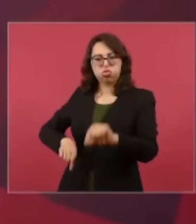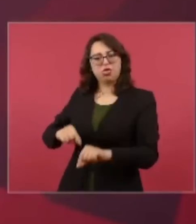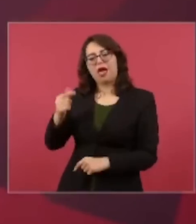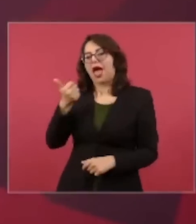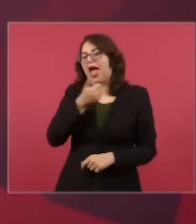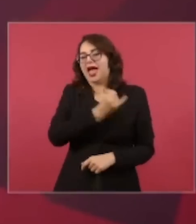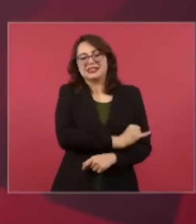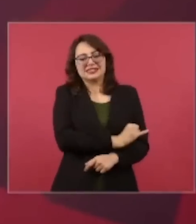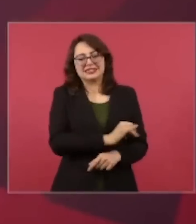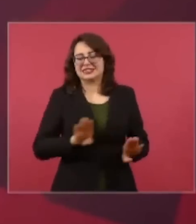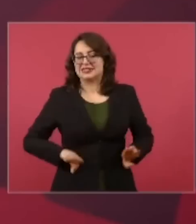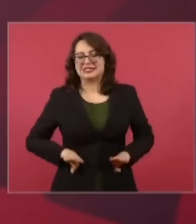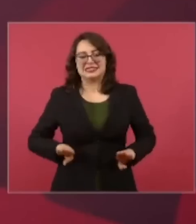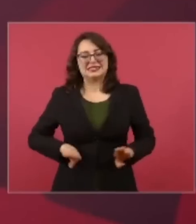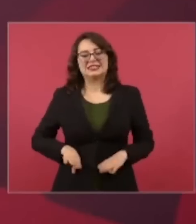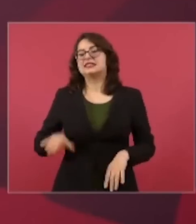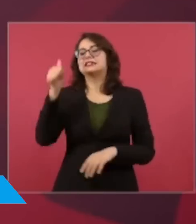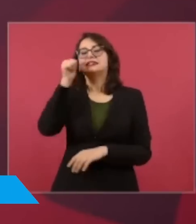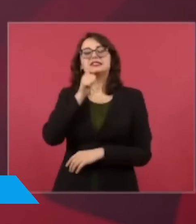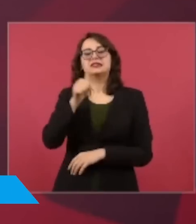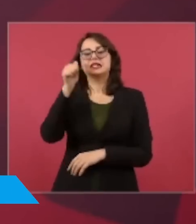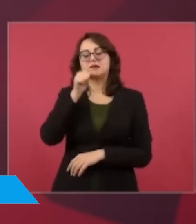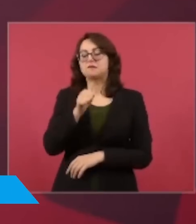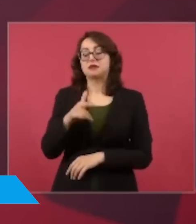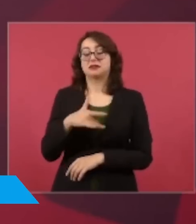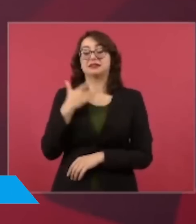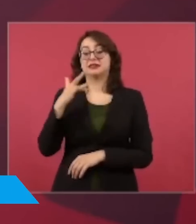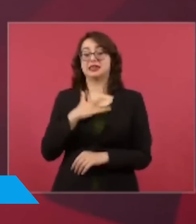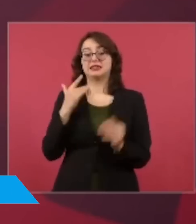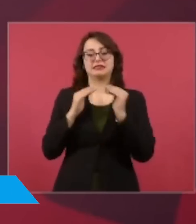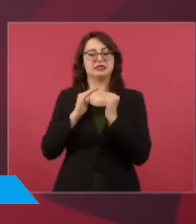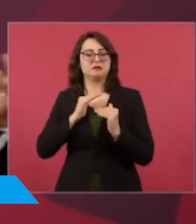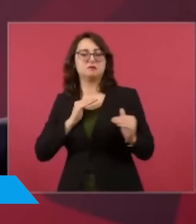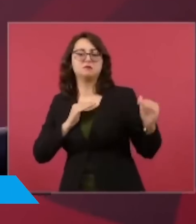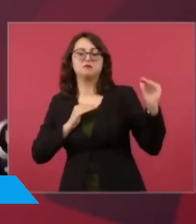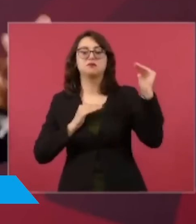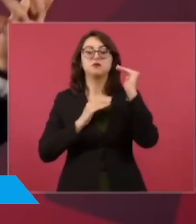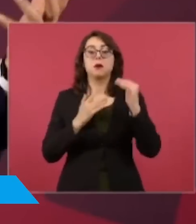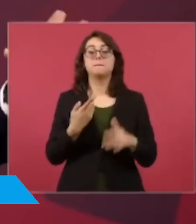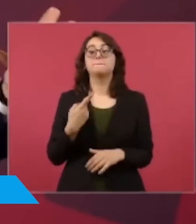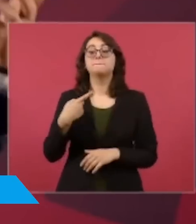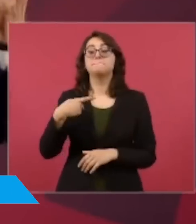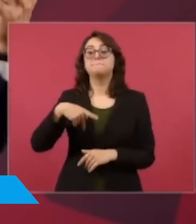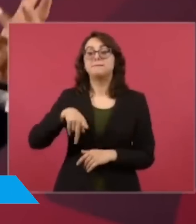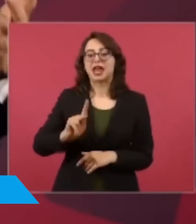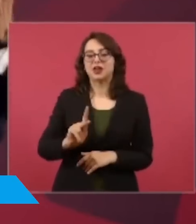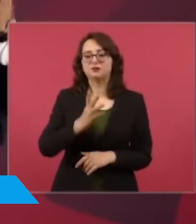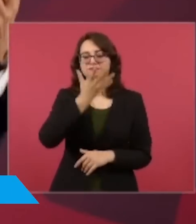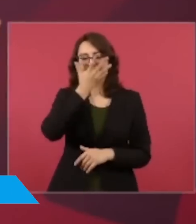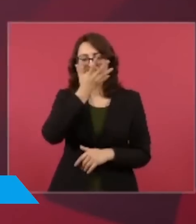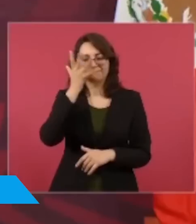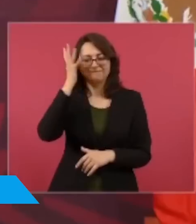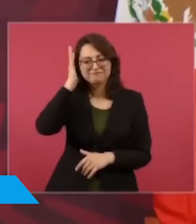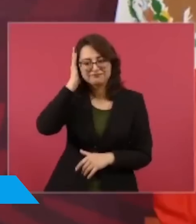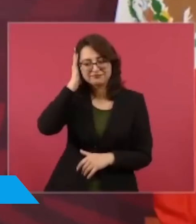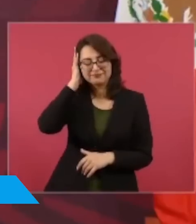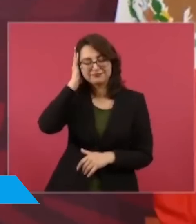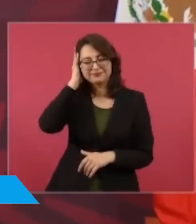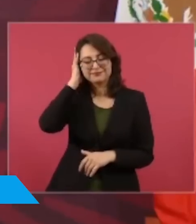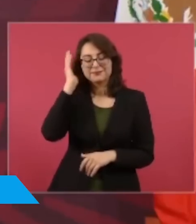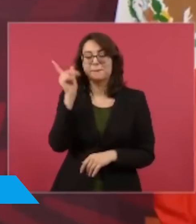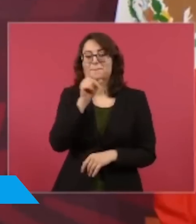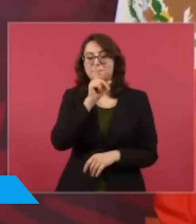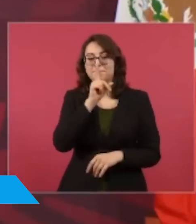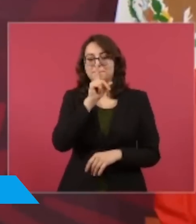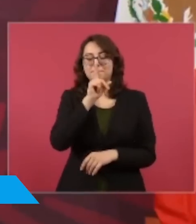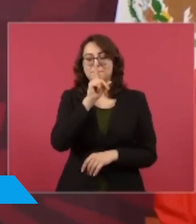estas ínfulas de superioridad, pero no salía, se